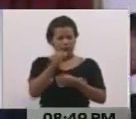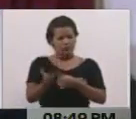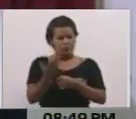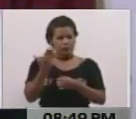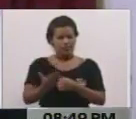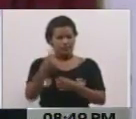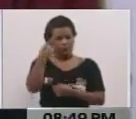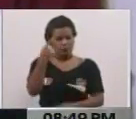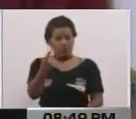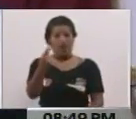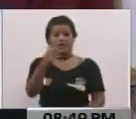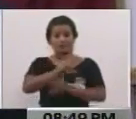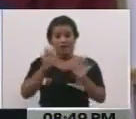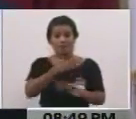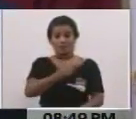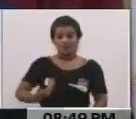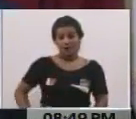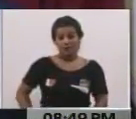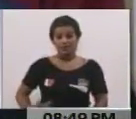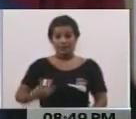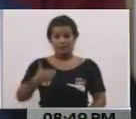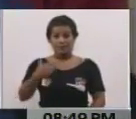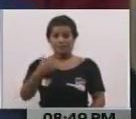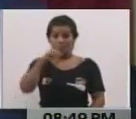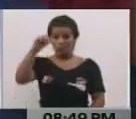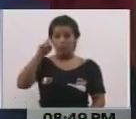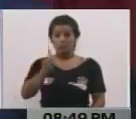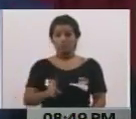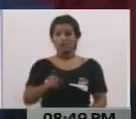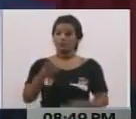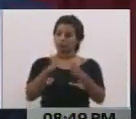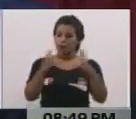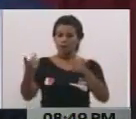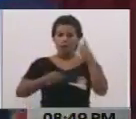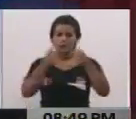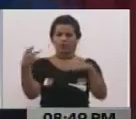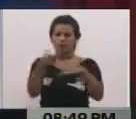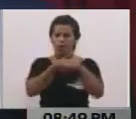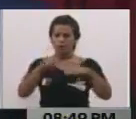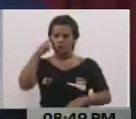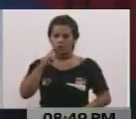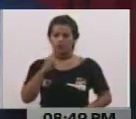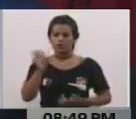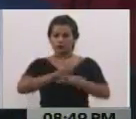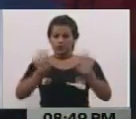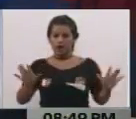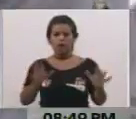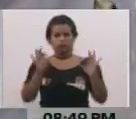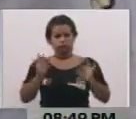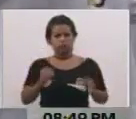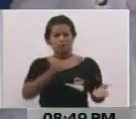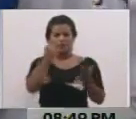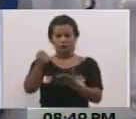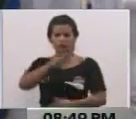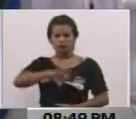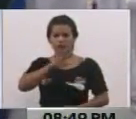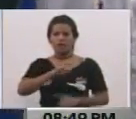el mandatario nacional y parte de las políticas del gobierno bolivariano ha sido la inversión social, pero sobre todo